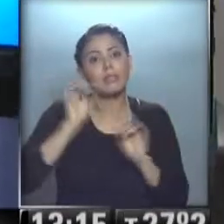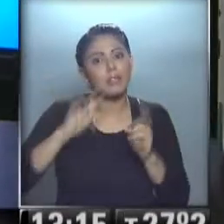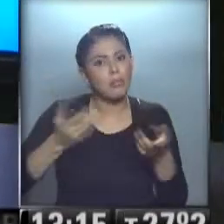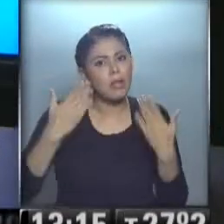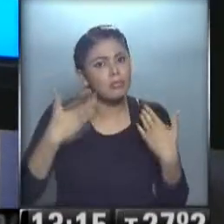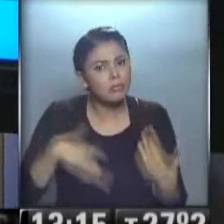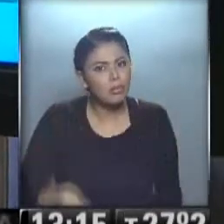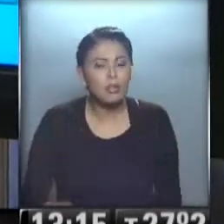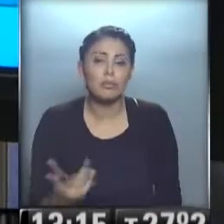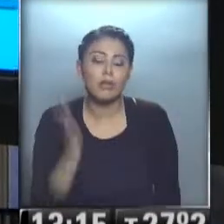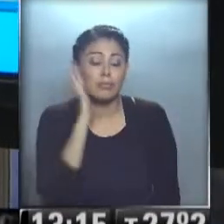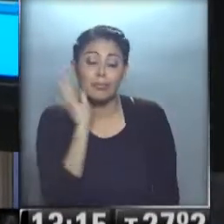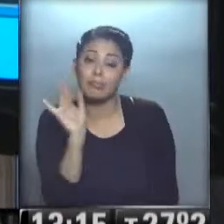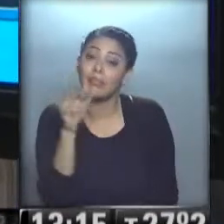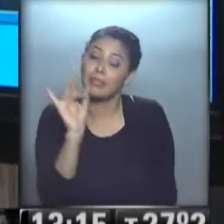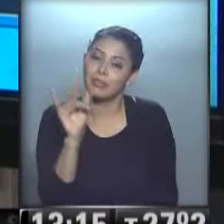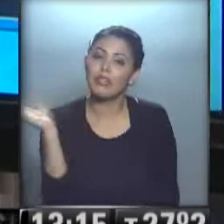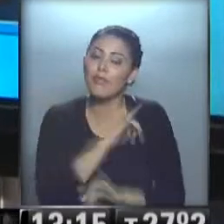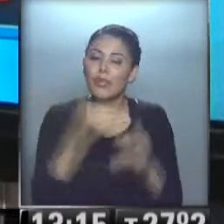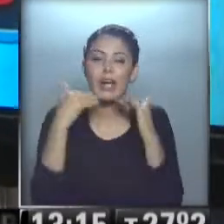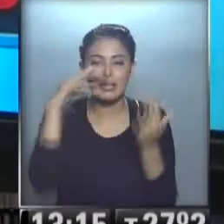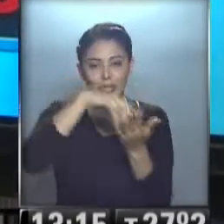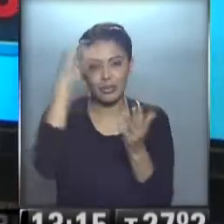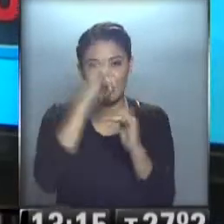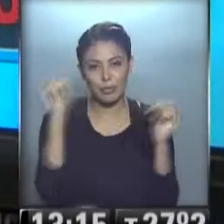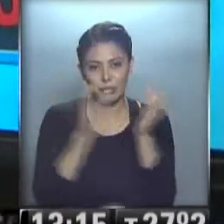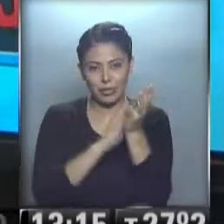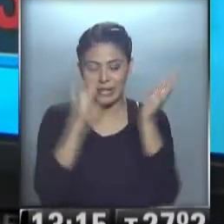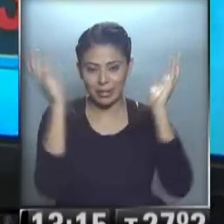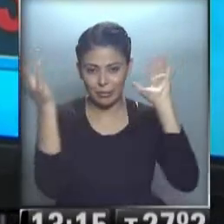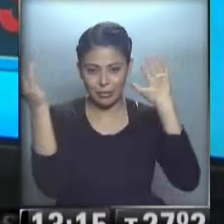dificultar un poquito el descanso. Es información gentileza del Servicio Meteorológico Nacional.